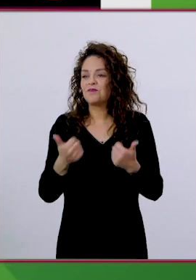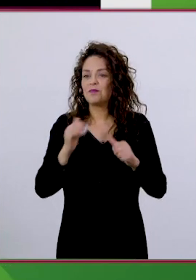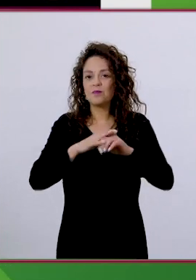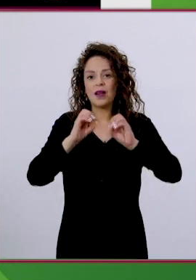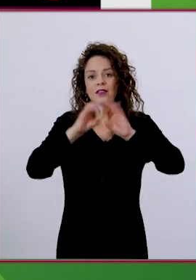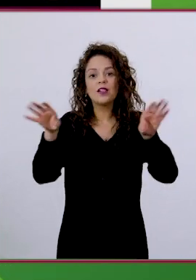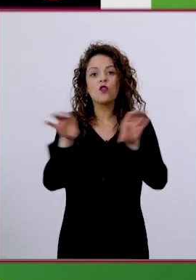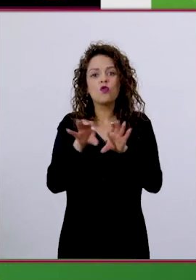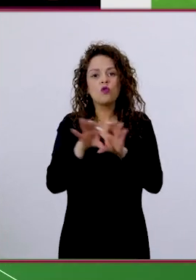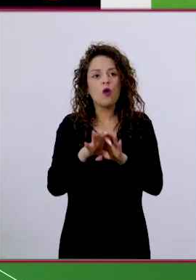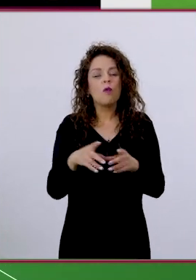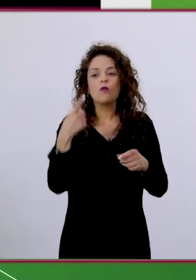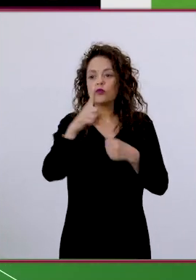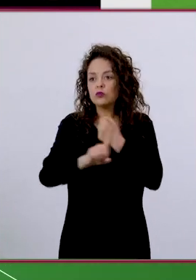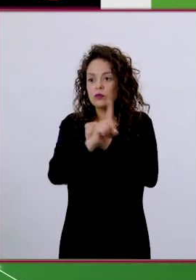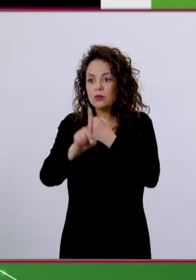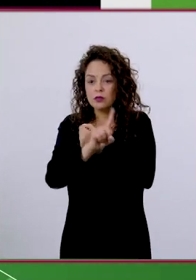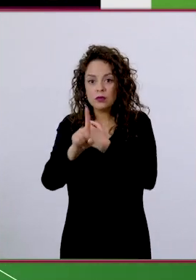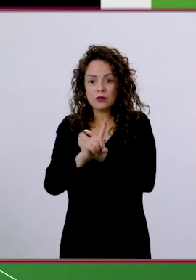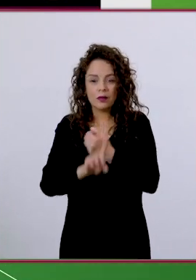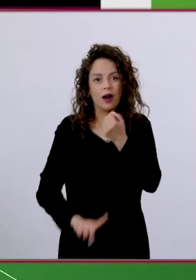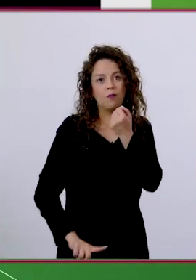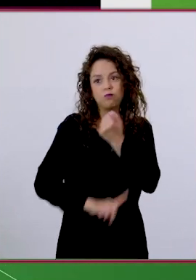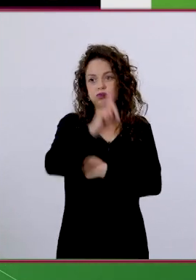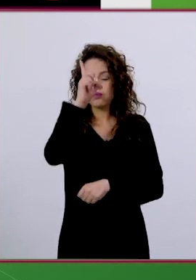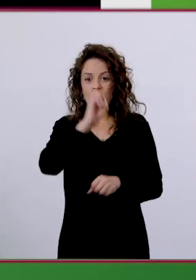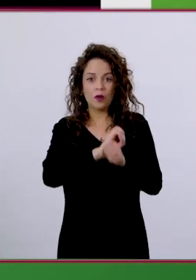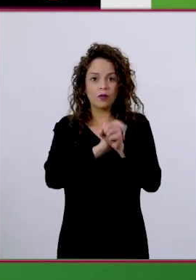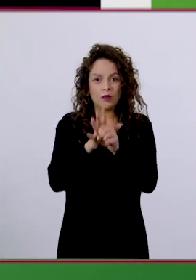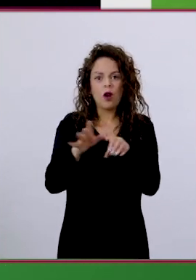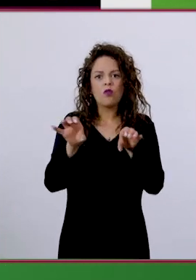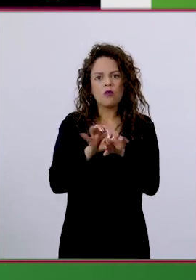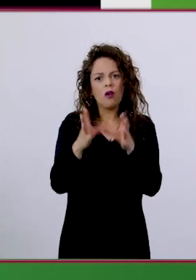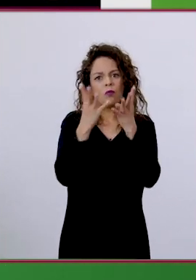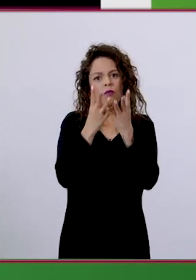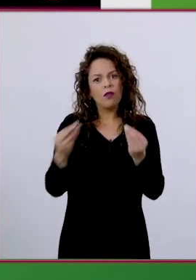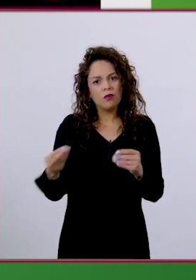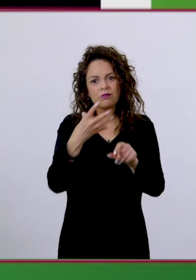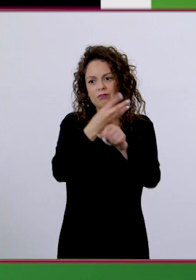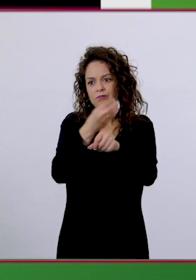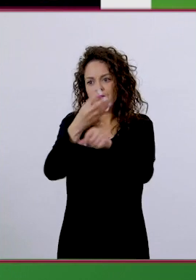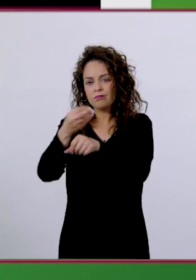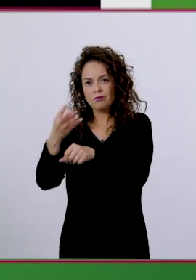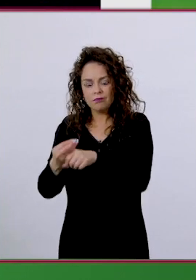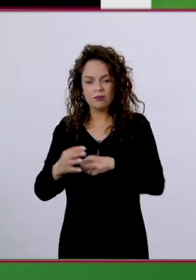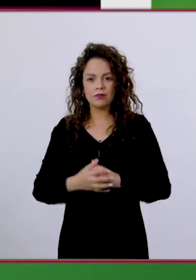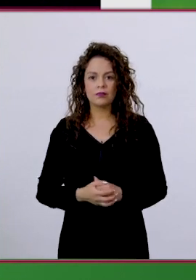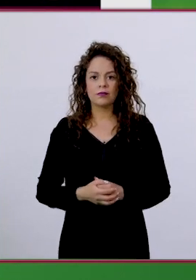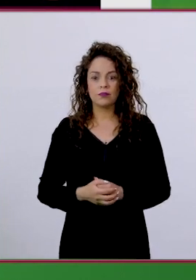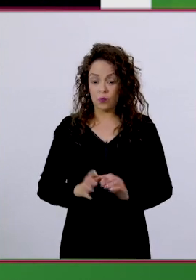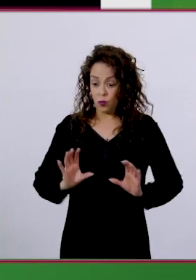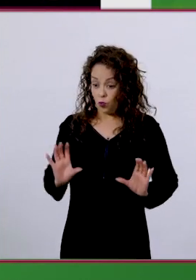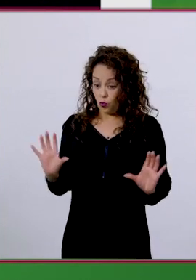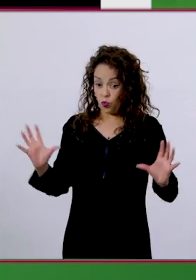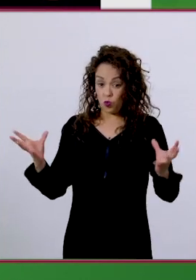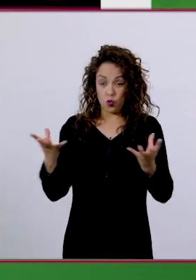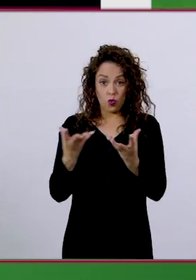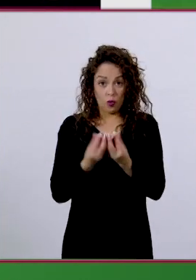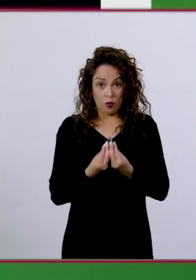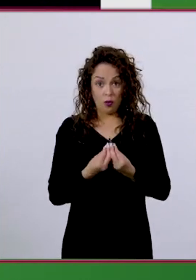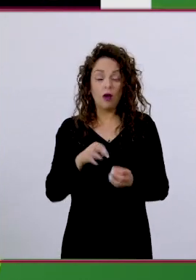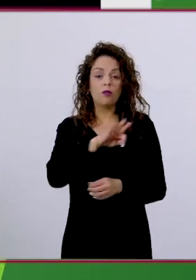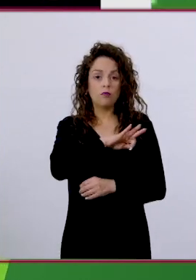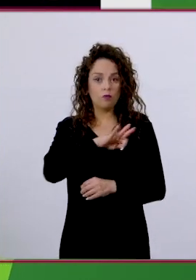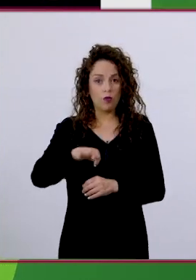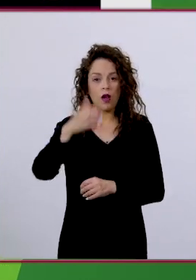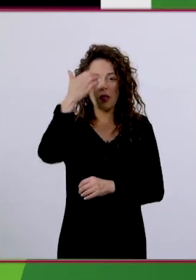su vida en colectivo ante la pandemia y ante otras problemáticas determinadas. En su conjunto, conocer